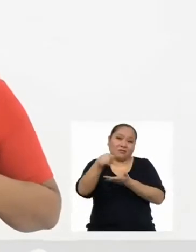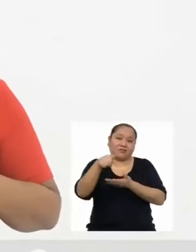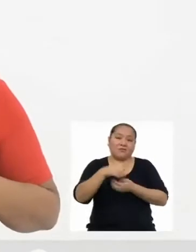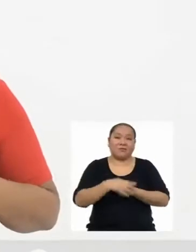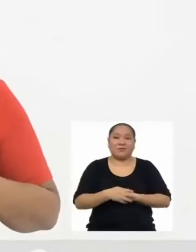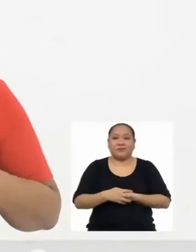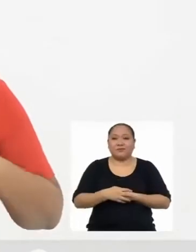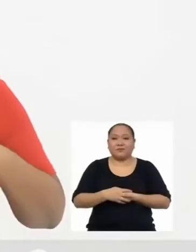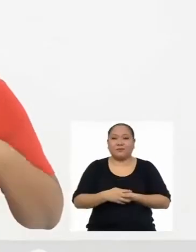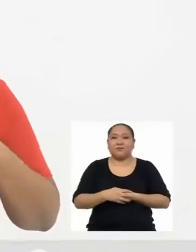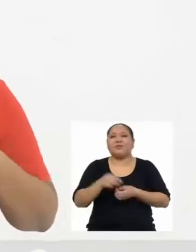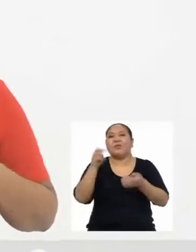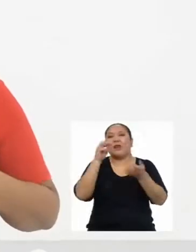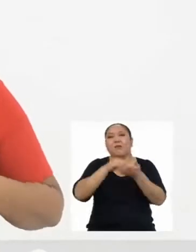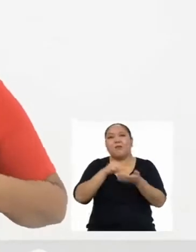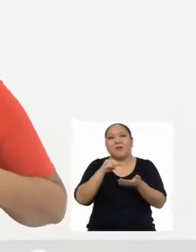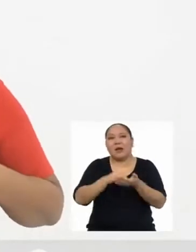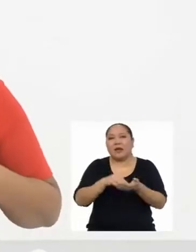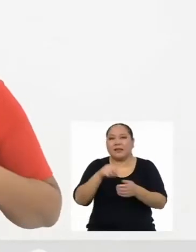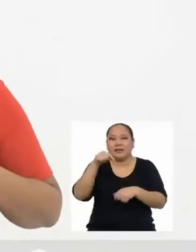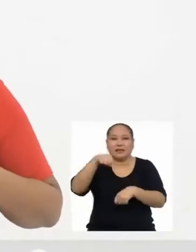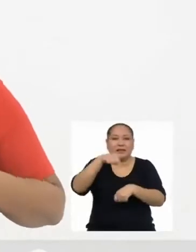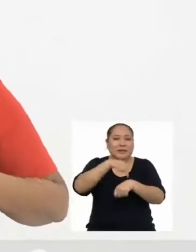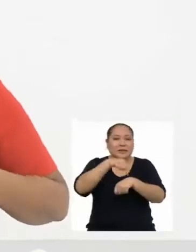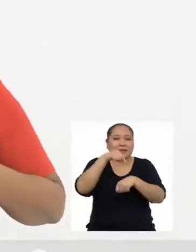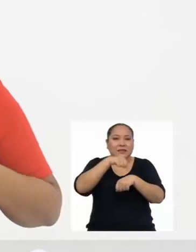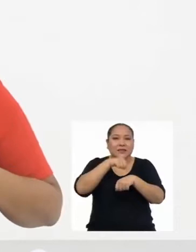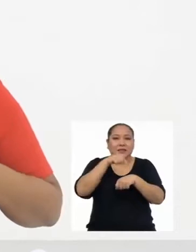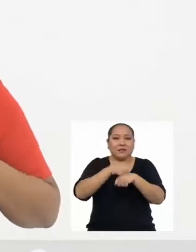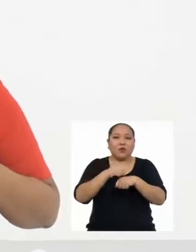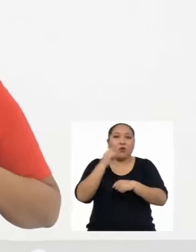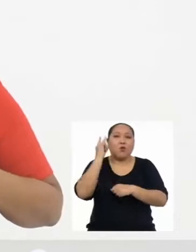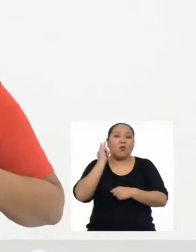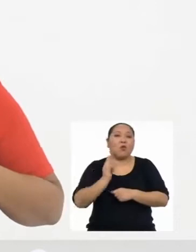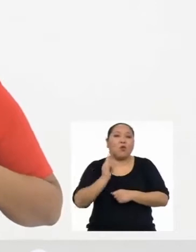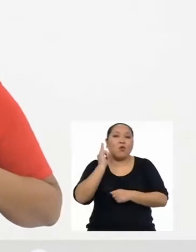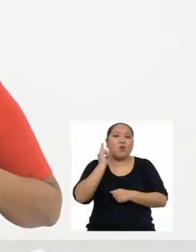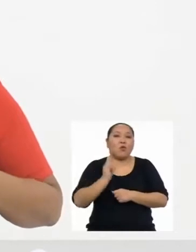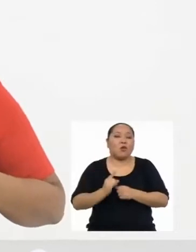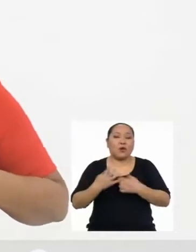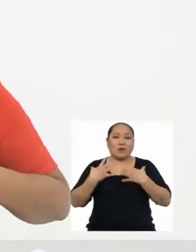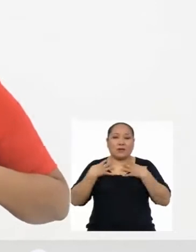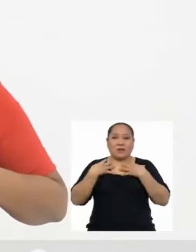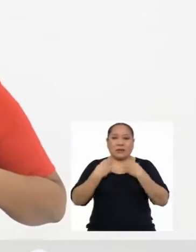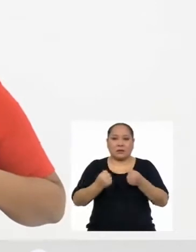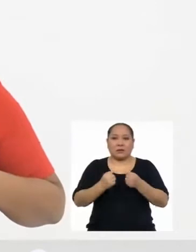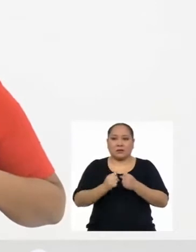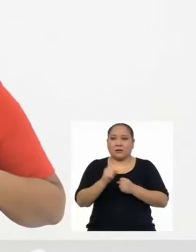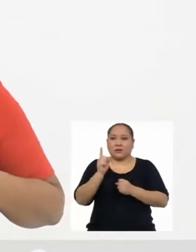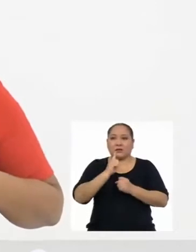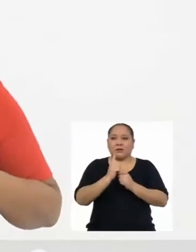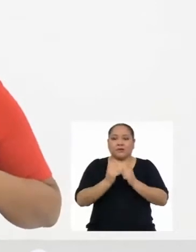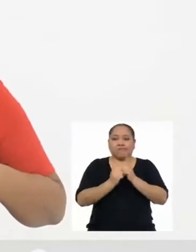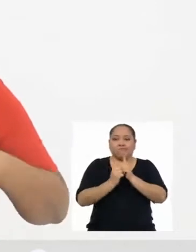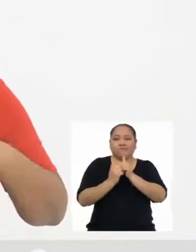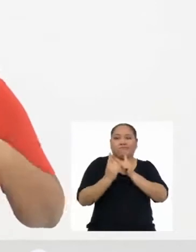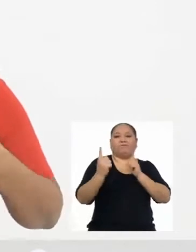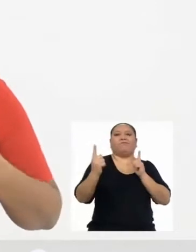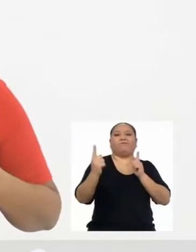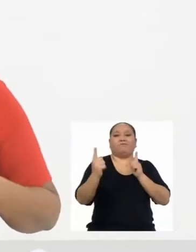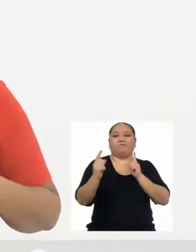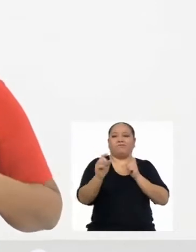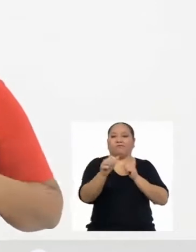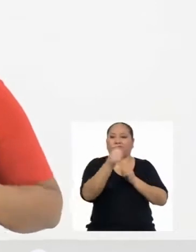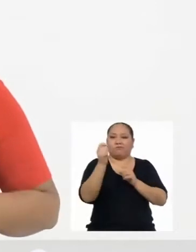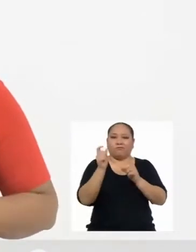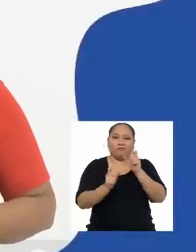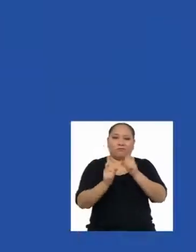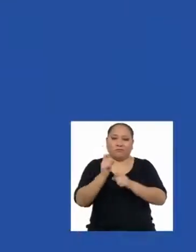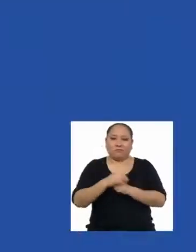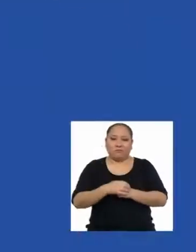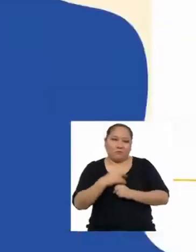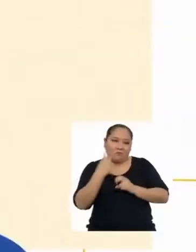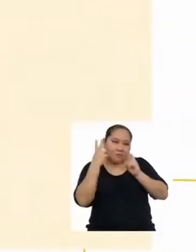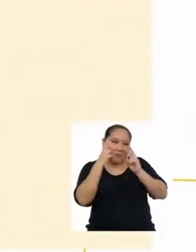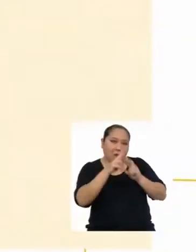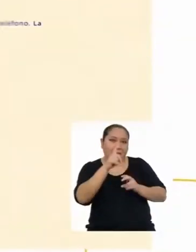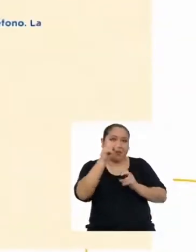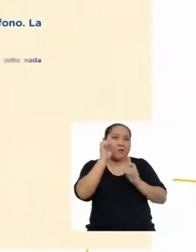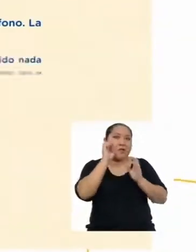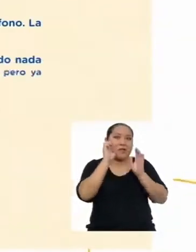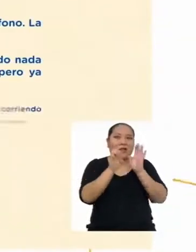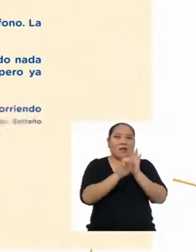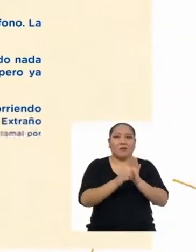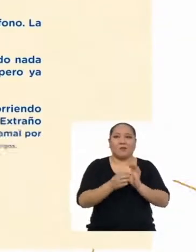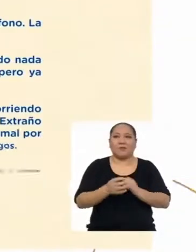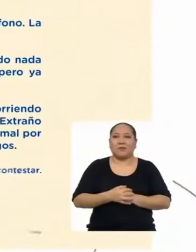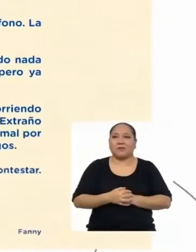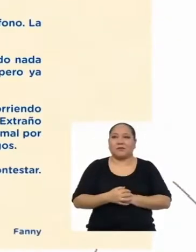en este contexto de emergencia sanitaria, donde hay que evitar el contacto con otras personas. Veamos un ejemplo. ¿De